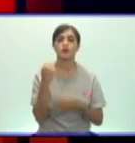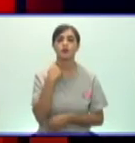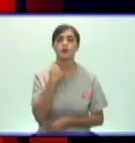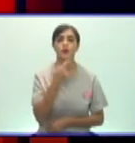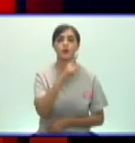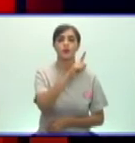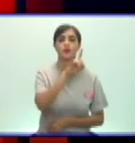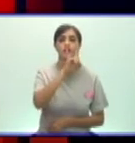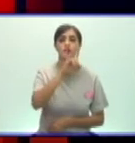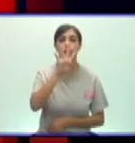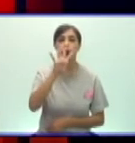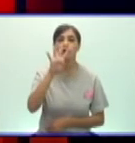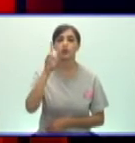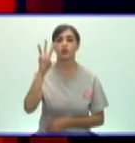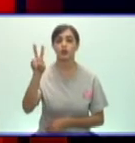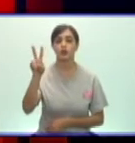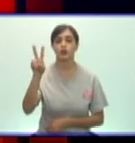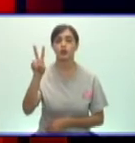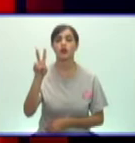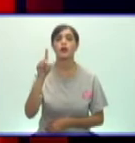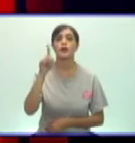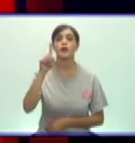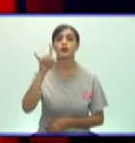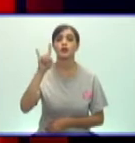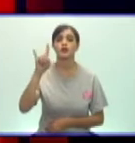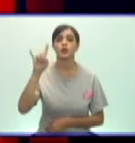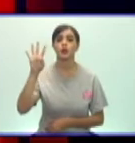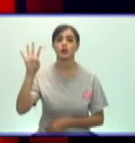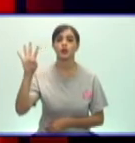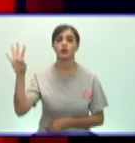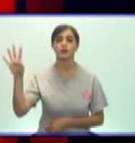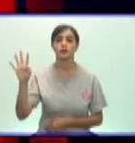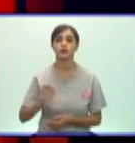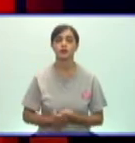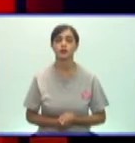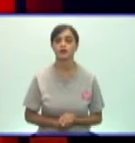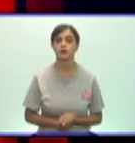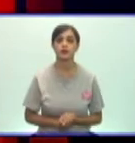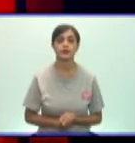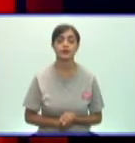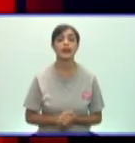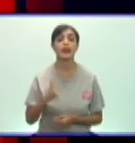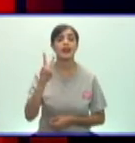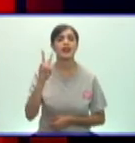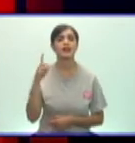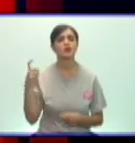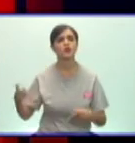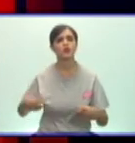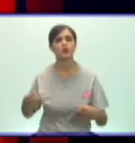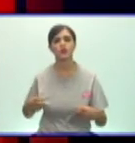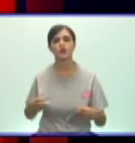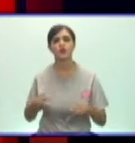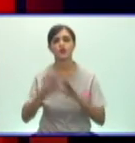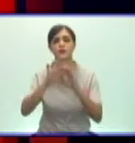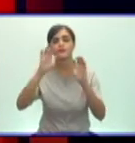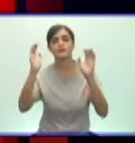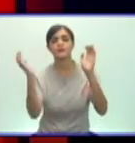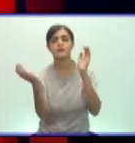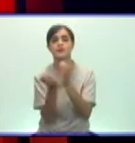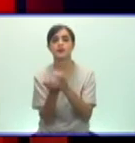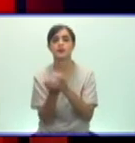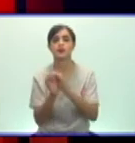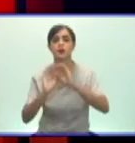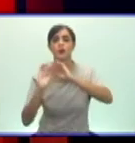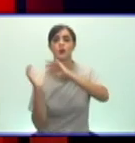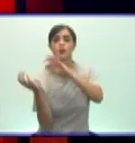y 1944. Fíjense, muchachos, está desarrollando la Segunda Guerra Mundial y está precisamente también en su apogeo